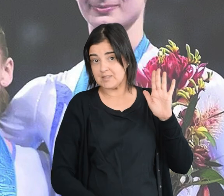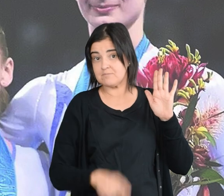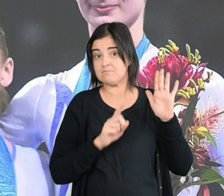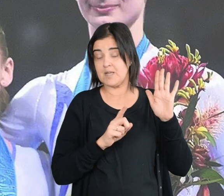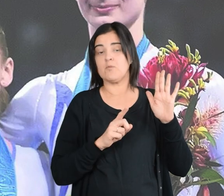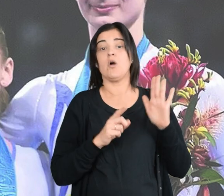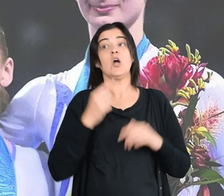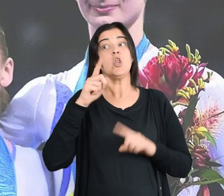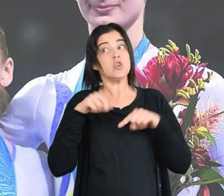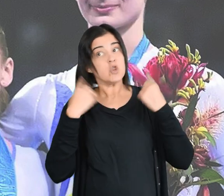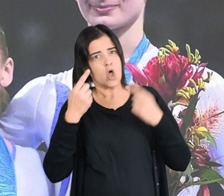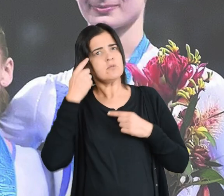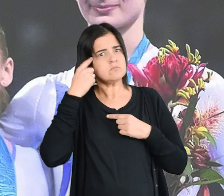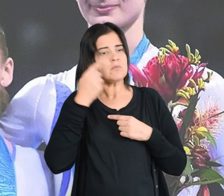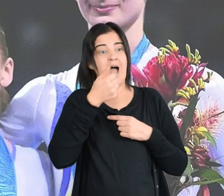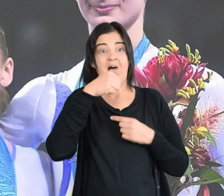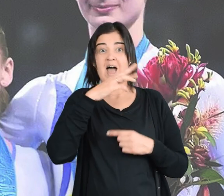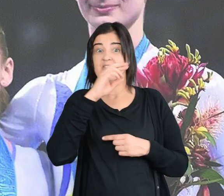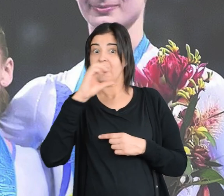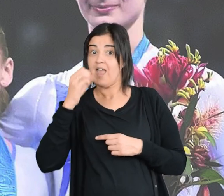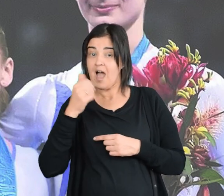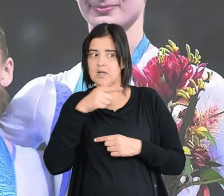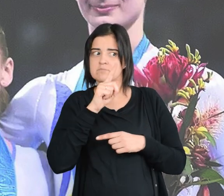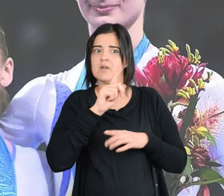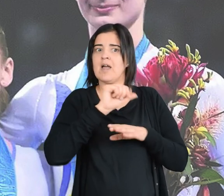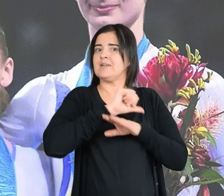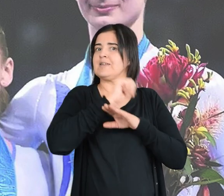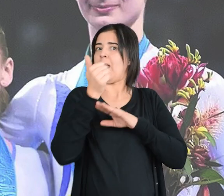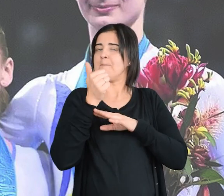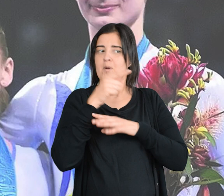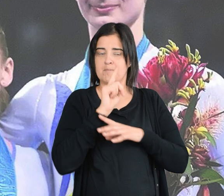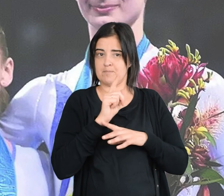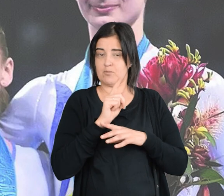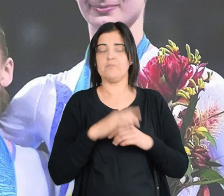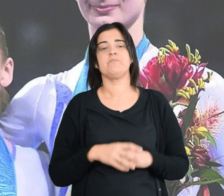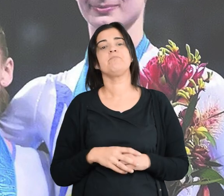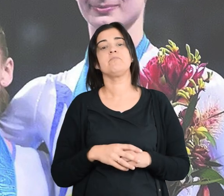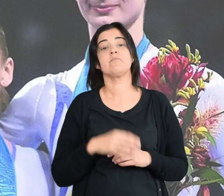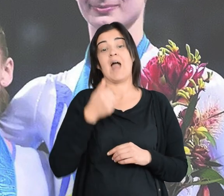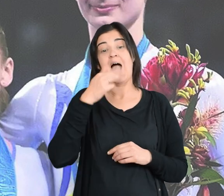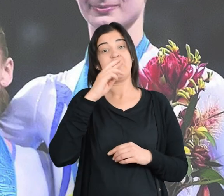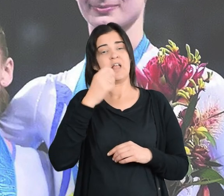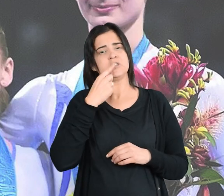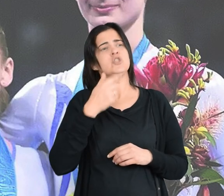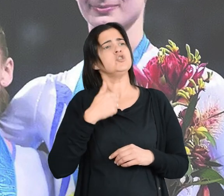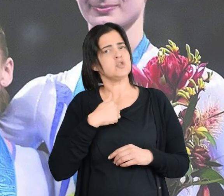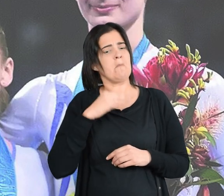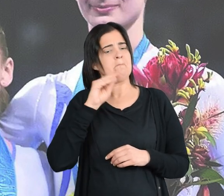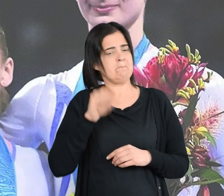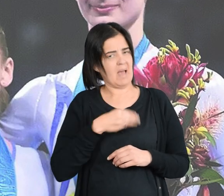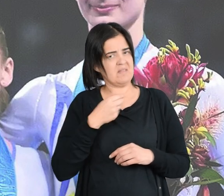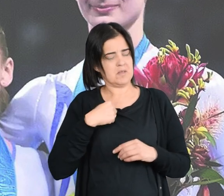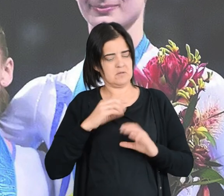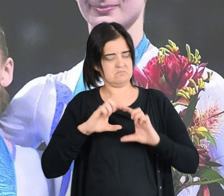todos consideraban que ella era la campeona Andrea dijo perdí mi medalla